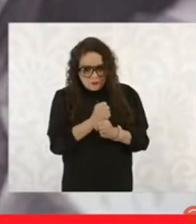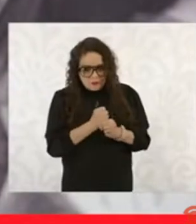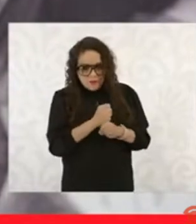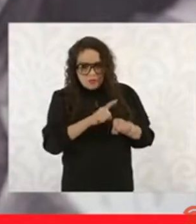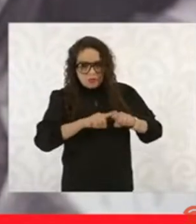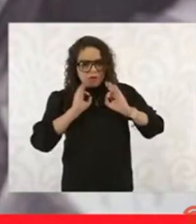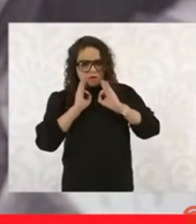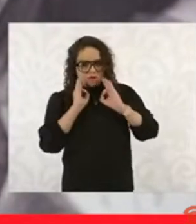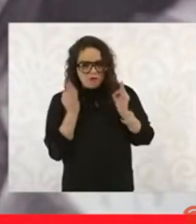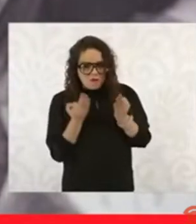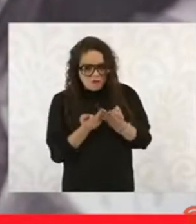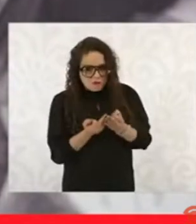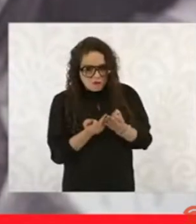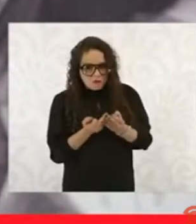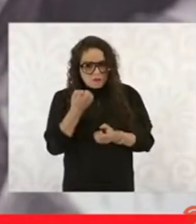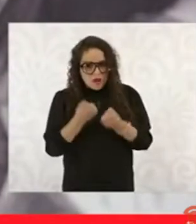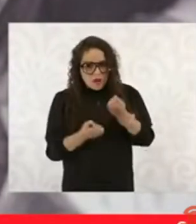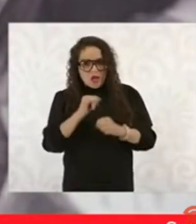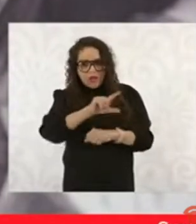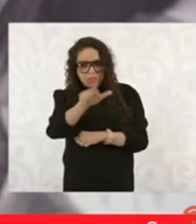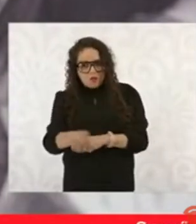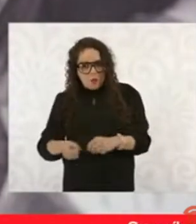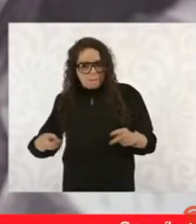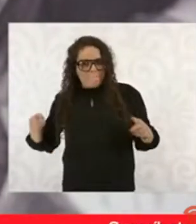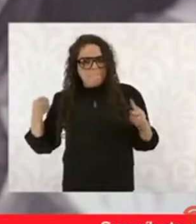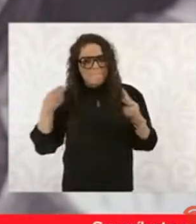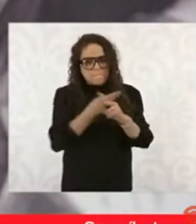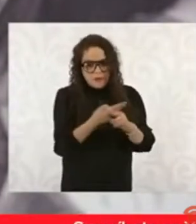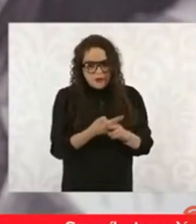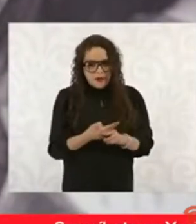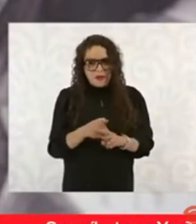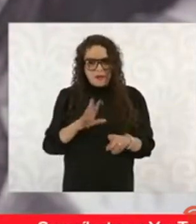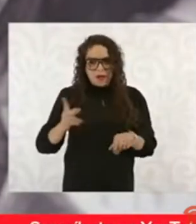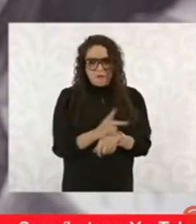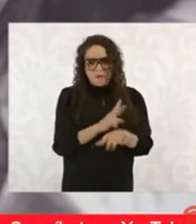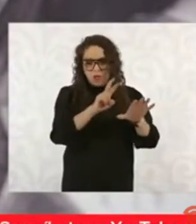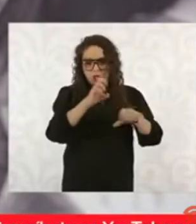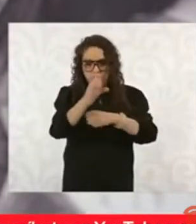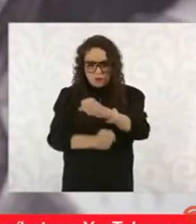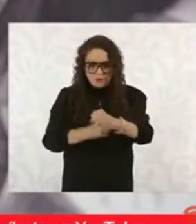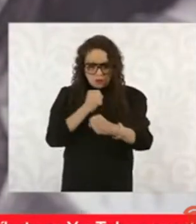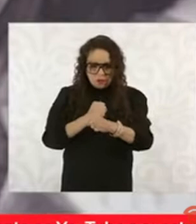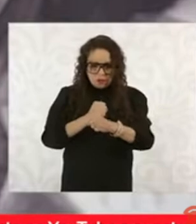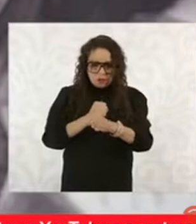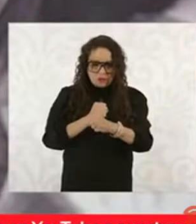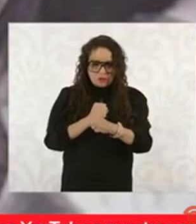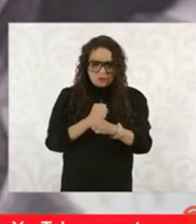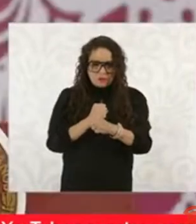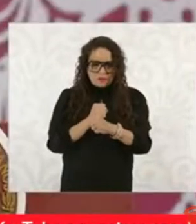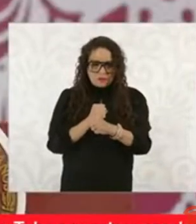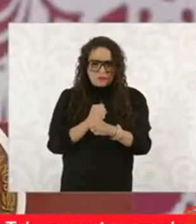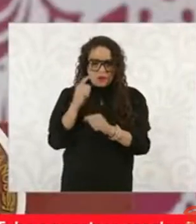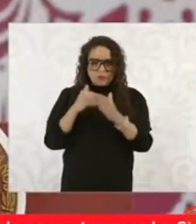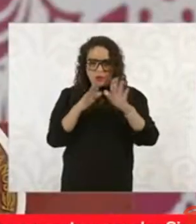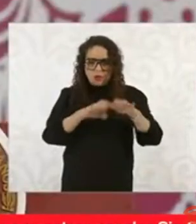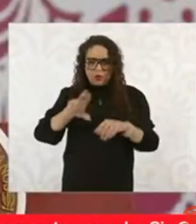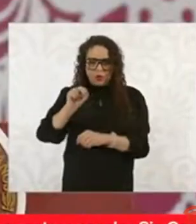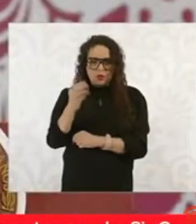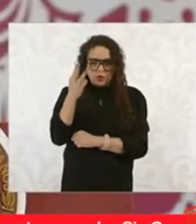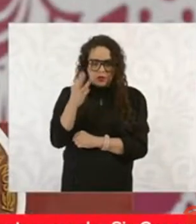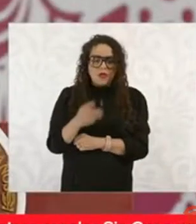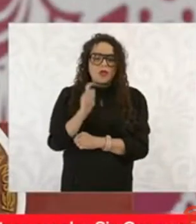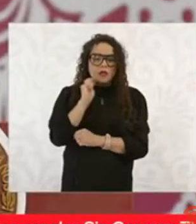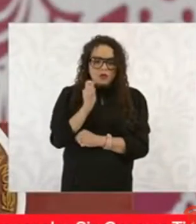distintas maneras, enjuiciada y asesinada. 200 años después, en 1983, durante el segundo encuentro